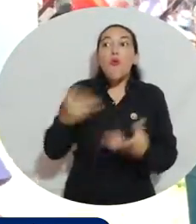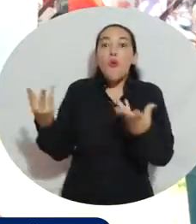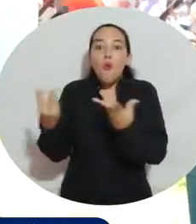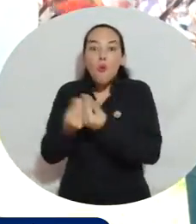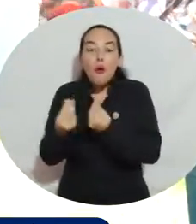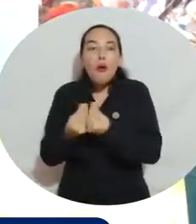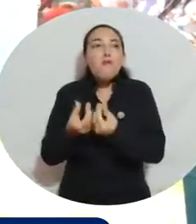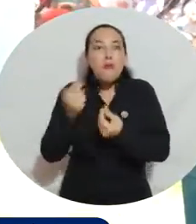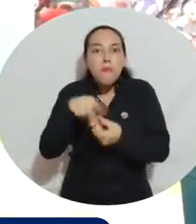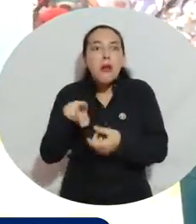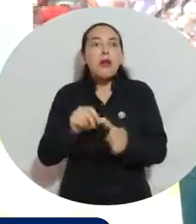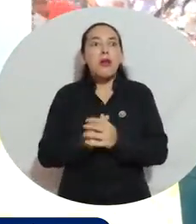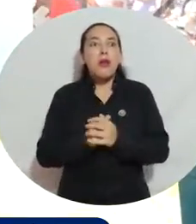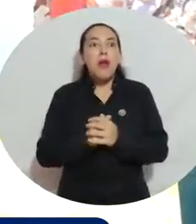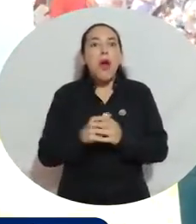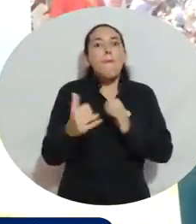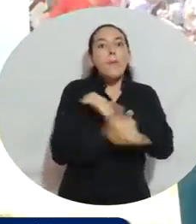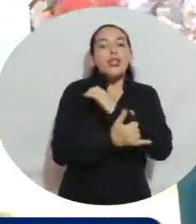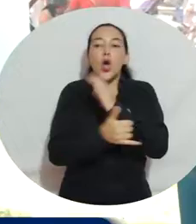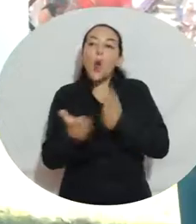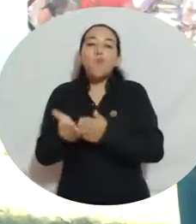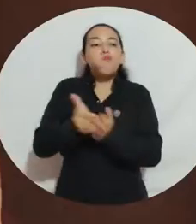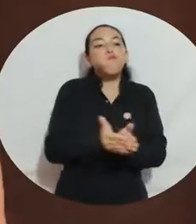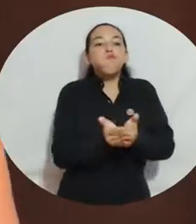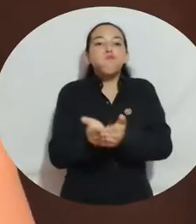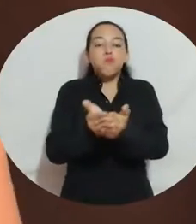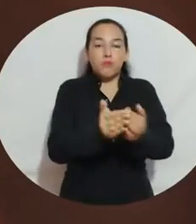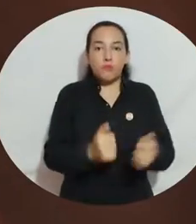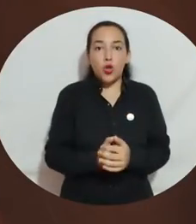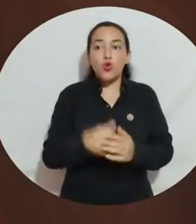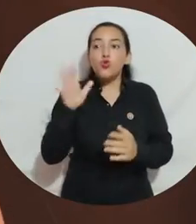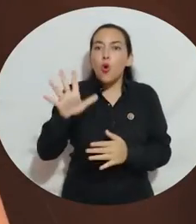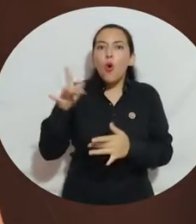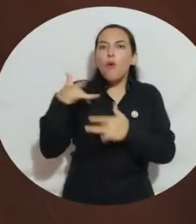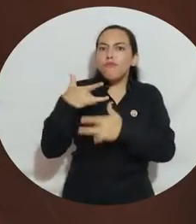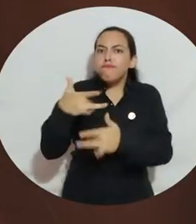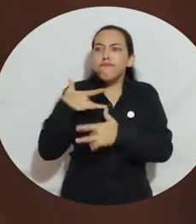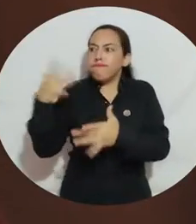los compañeros de pesquera les dan el paseo por el lago. Y pues la idea es